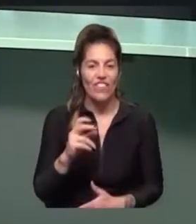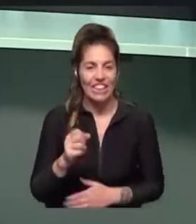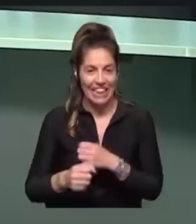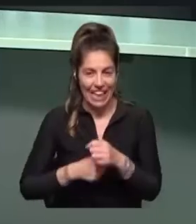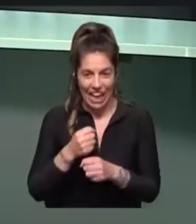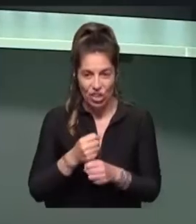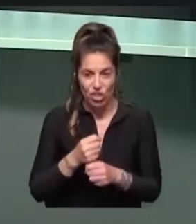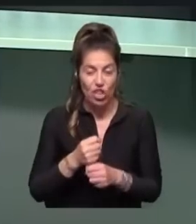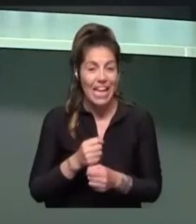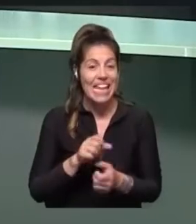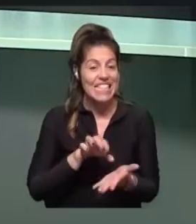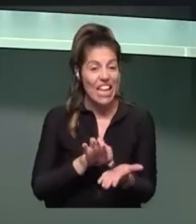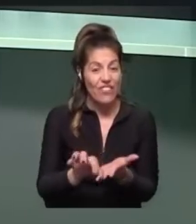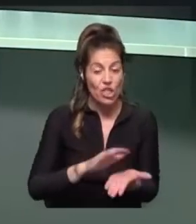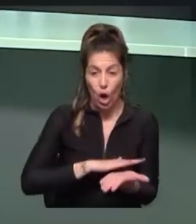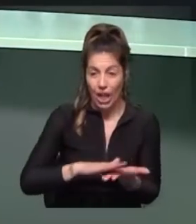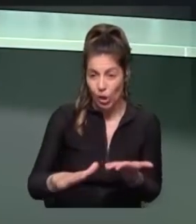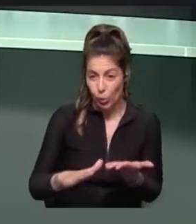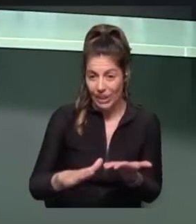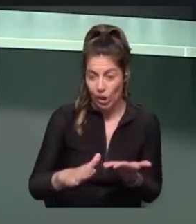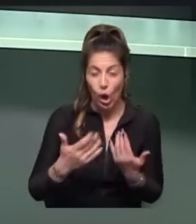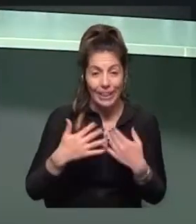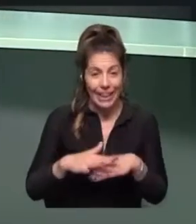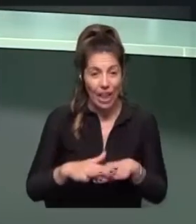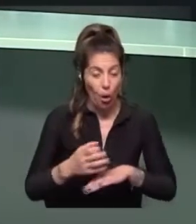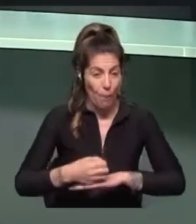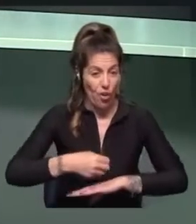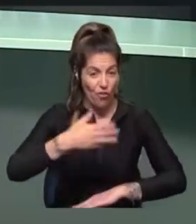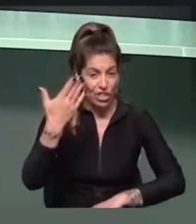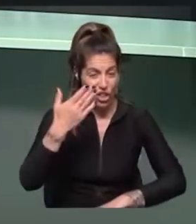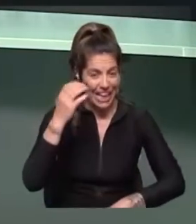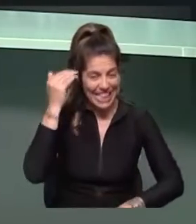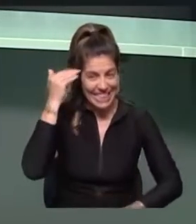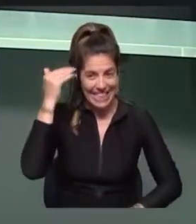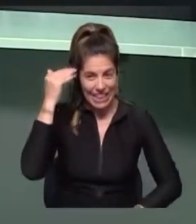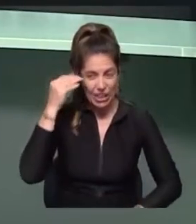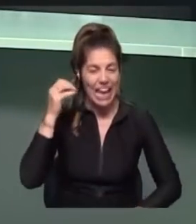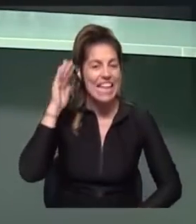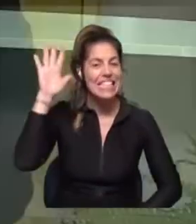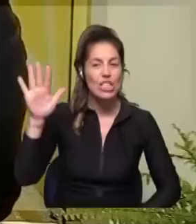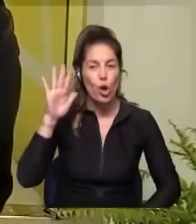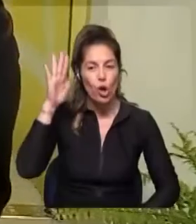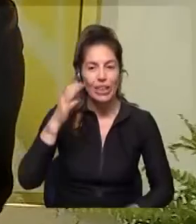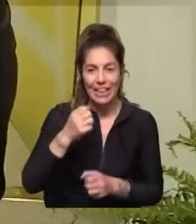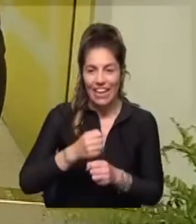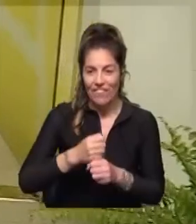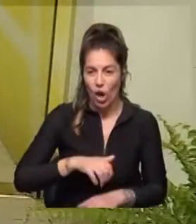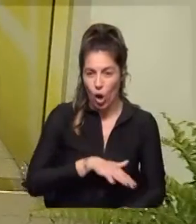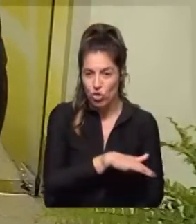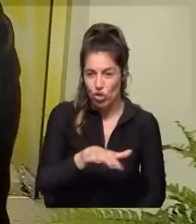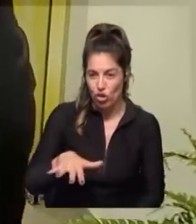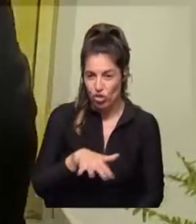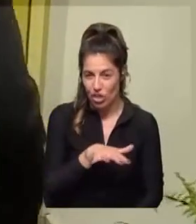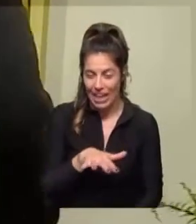un servicio gratuito integrado por profesionales de la psiquiatría la psicología y de trabajo social creo que